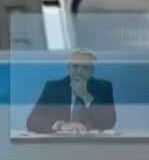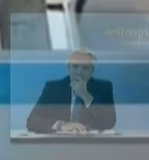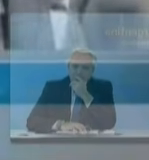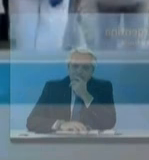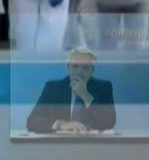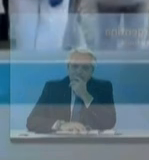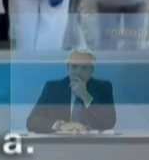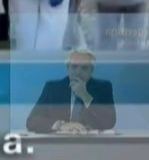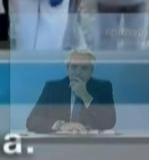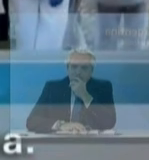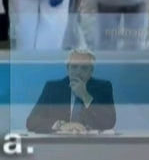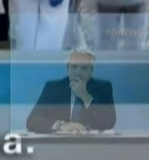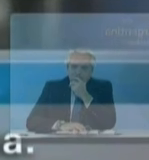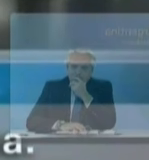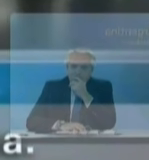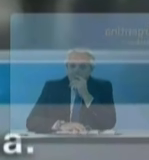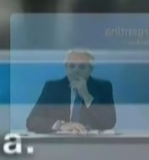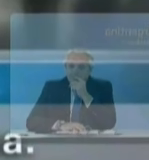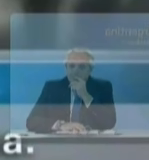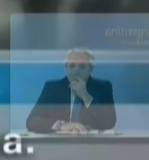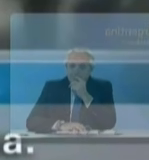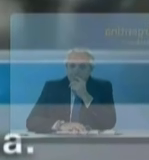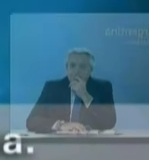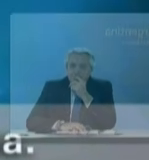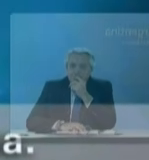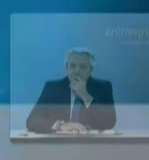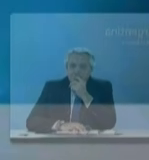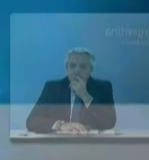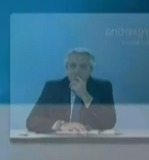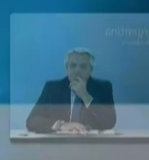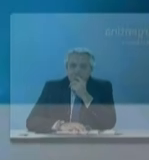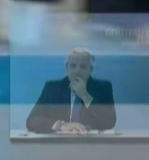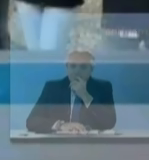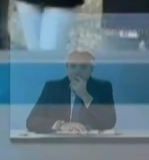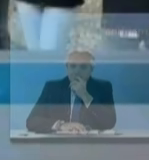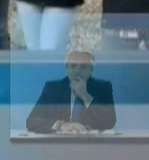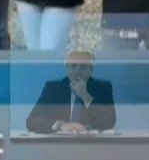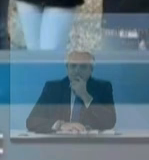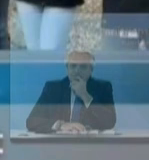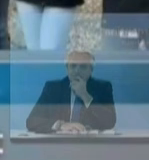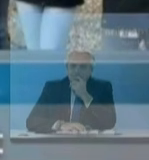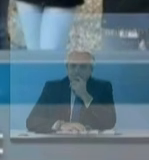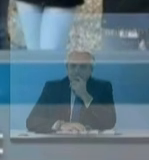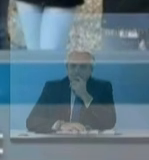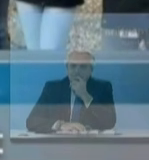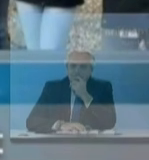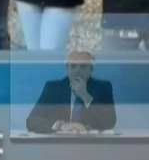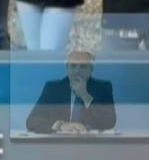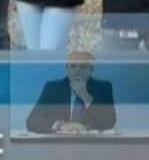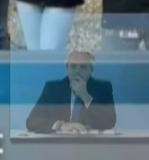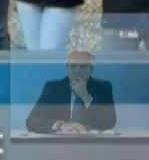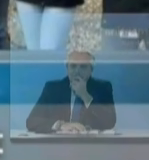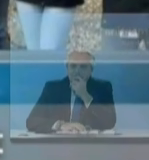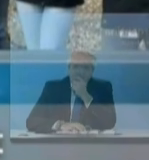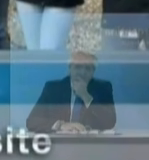compañía unión química en el brasil laboratorios richmond en argentina en el la unión europea la producción de la vacuna